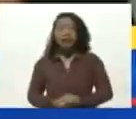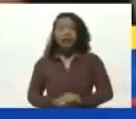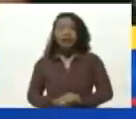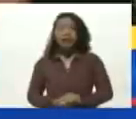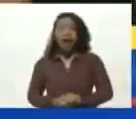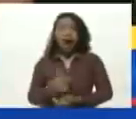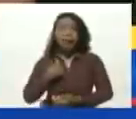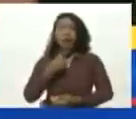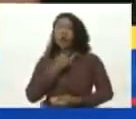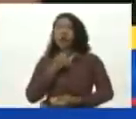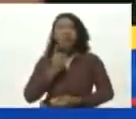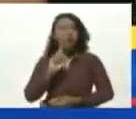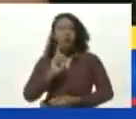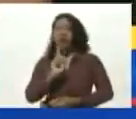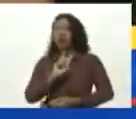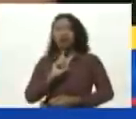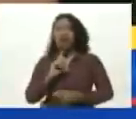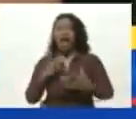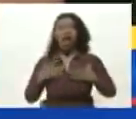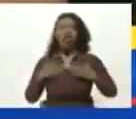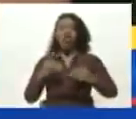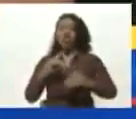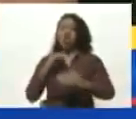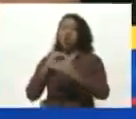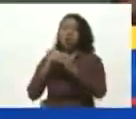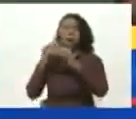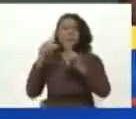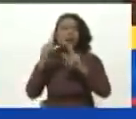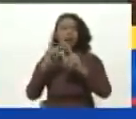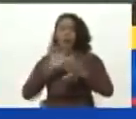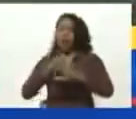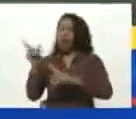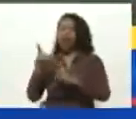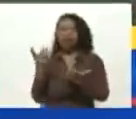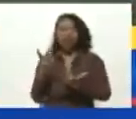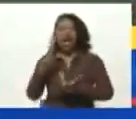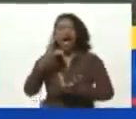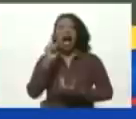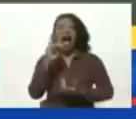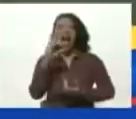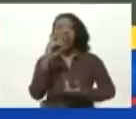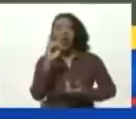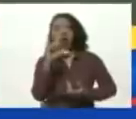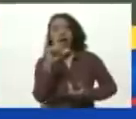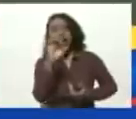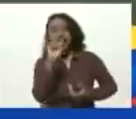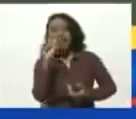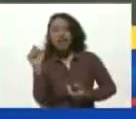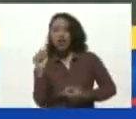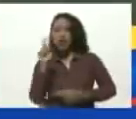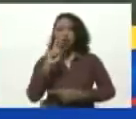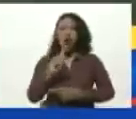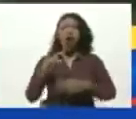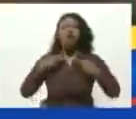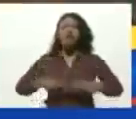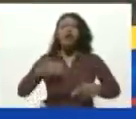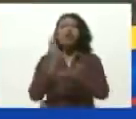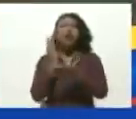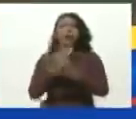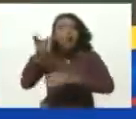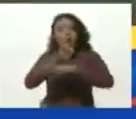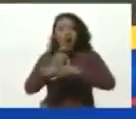gusta la palabra adolescente, porque creo que el ser humano nunca adolece. El ser humano siempre busca. Es una palabra